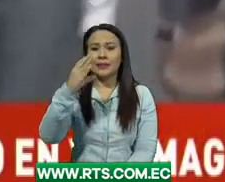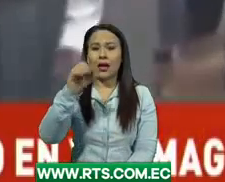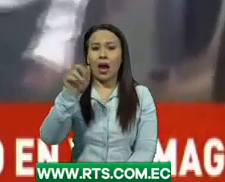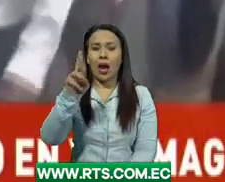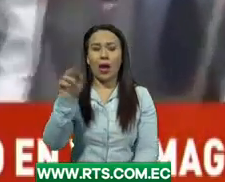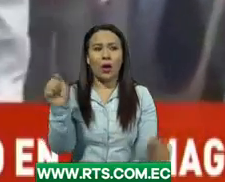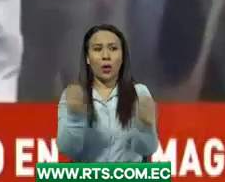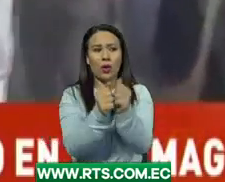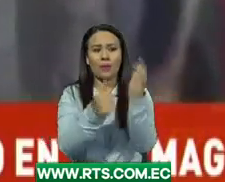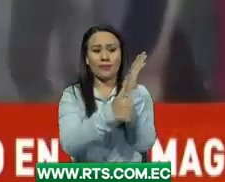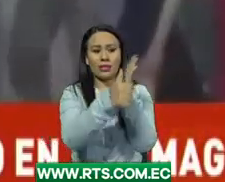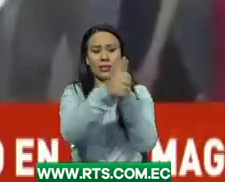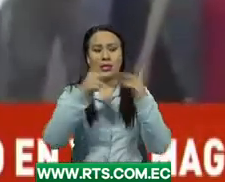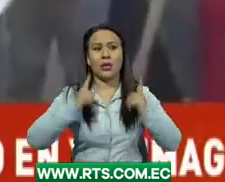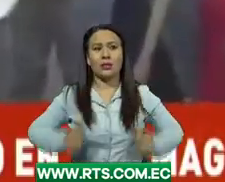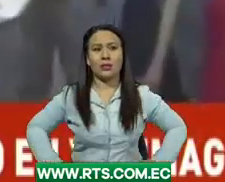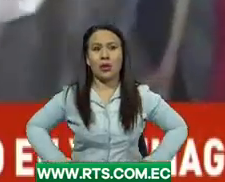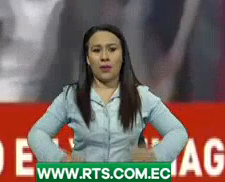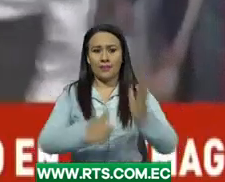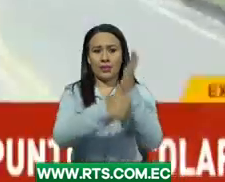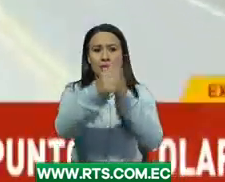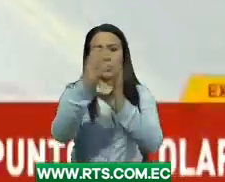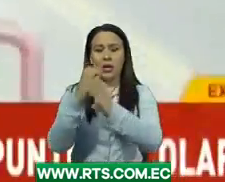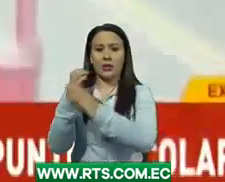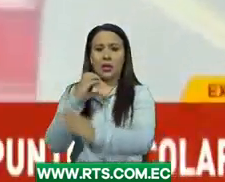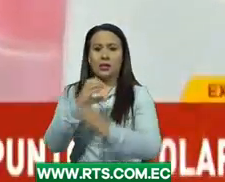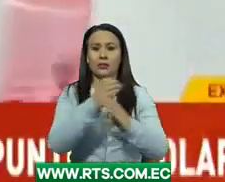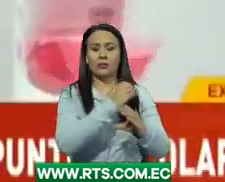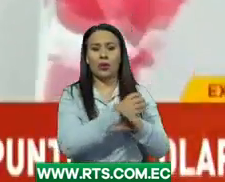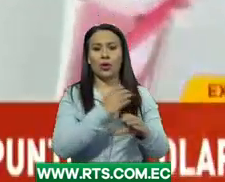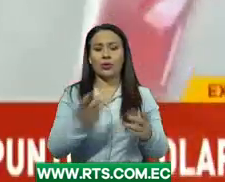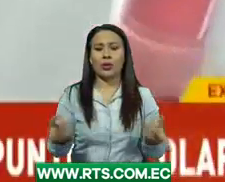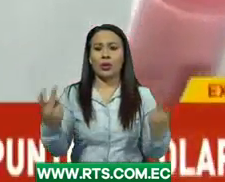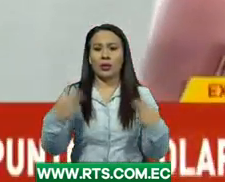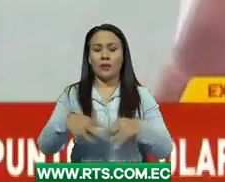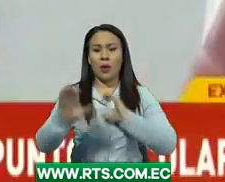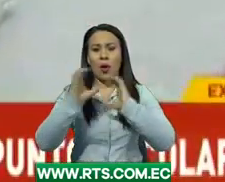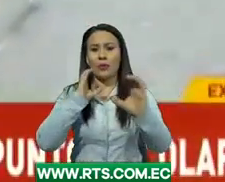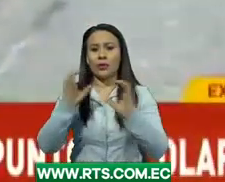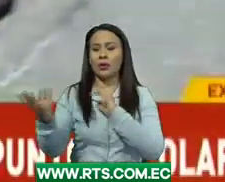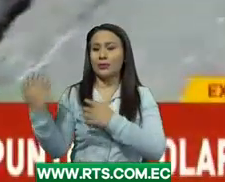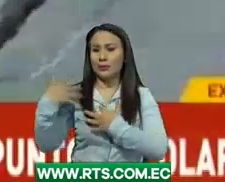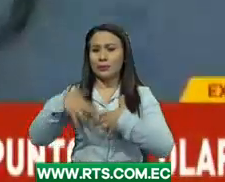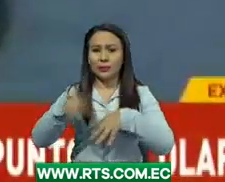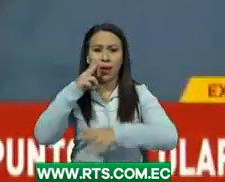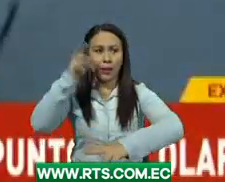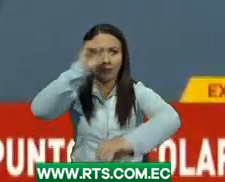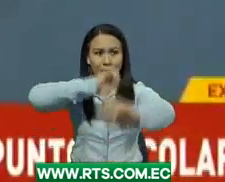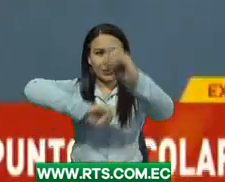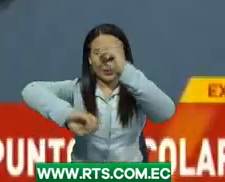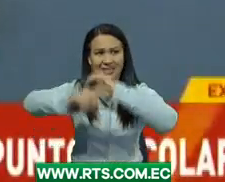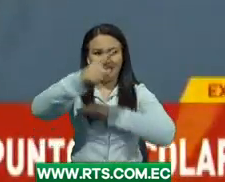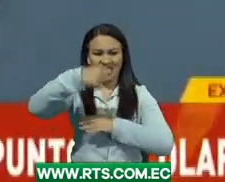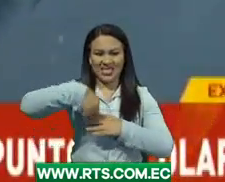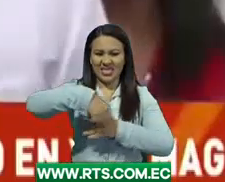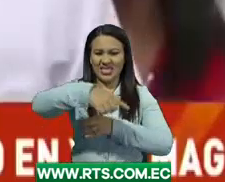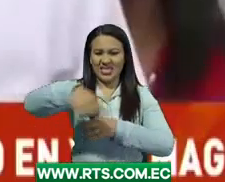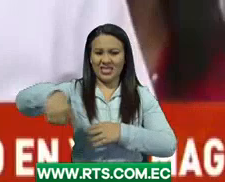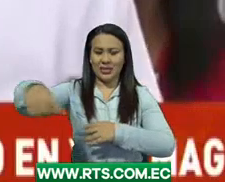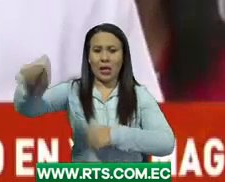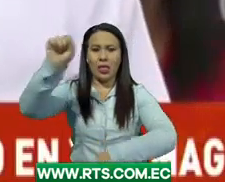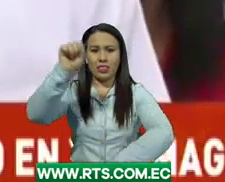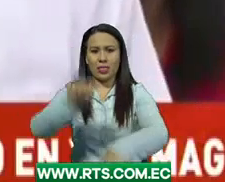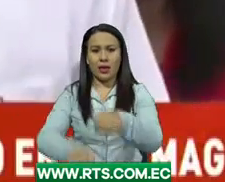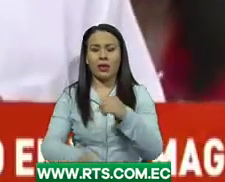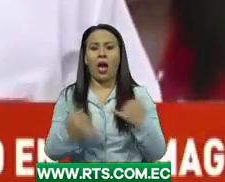Salud y la de Transporte y Comunicaciones, con quienes verificaron el estado de la carretera de Yurimaguas y Tarapoto.